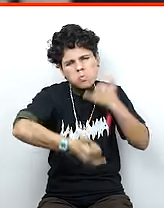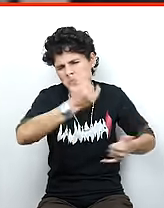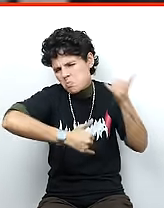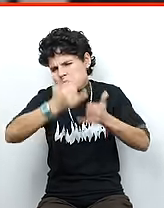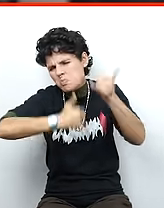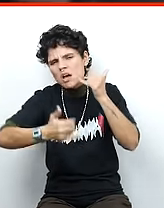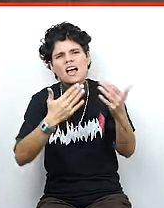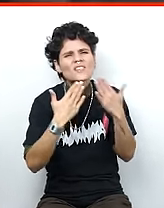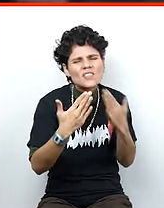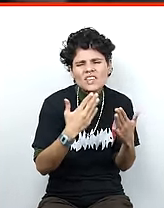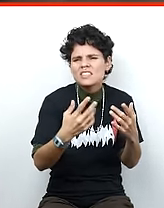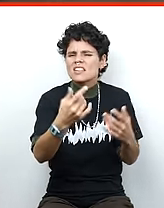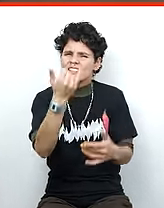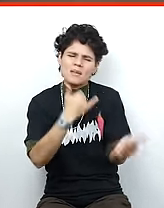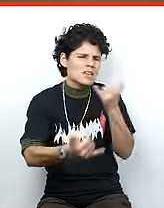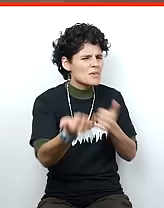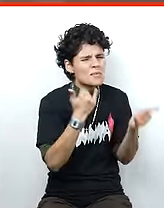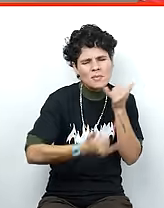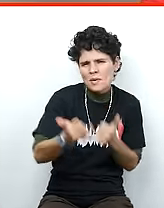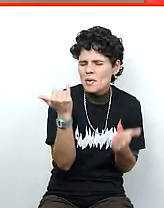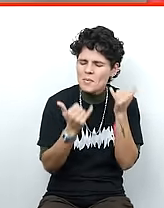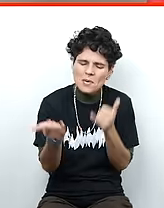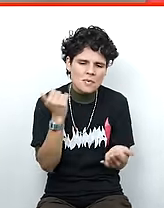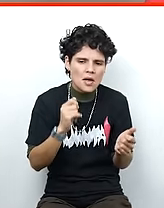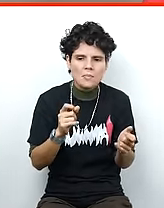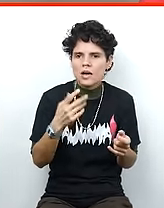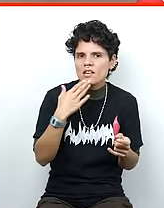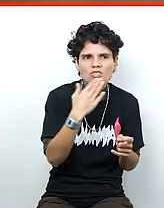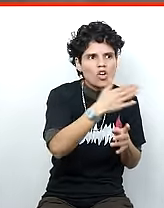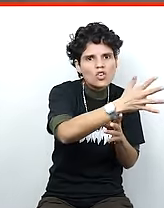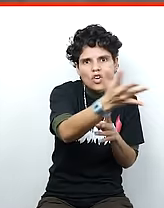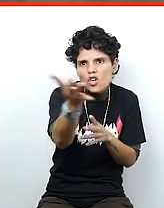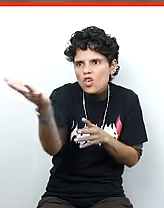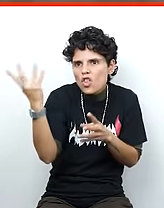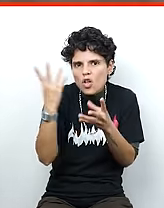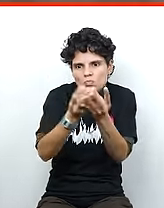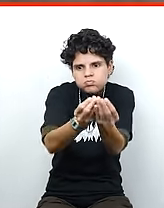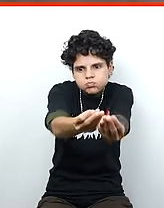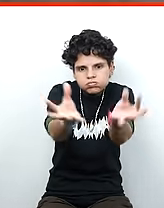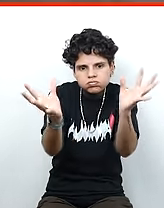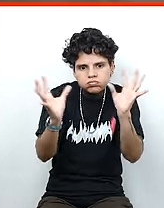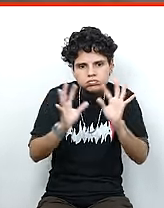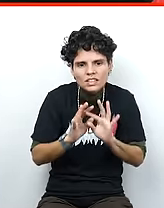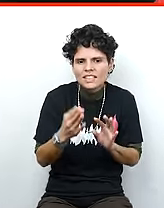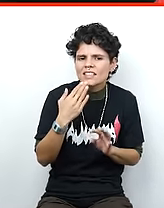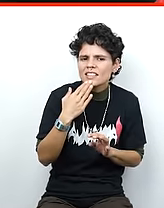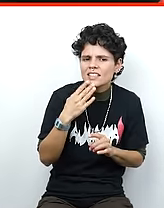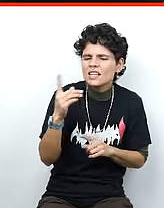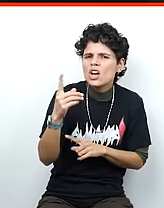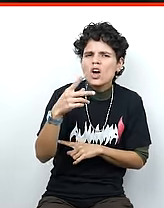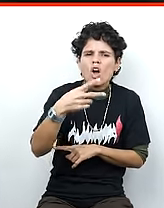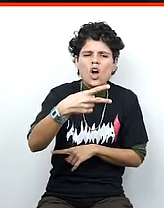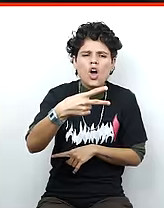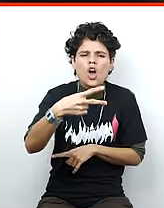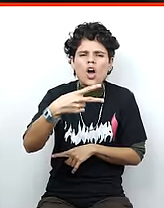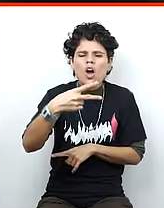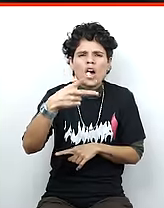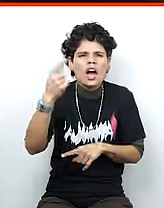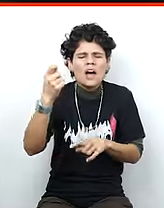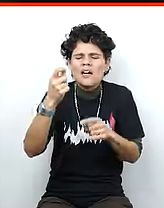hermano aquí, entrevista aquí, allá, ¡ah, la mea zorra! Y escuchándolo en todos lados. En todos lados, por mano. Hay un video en Honduras.